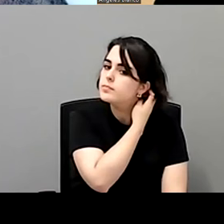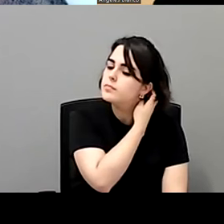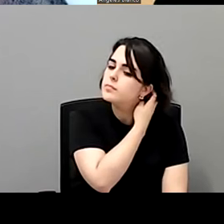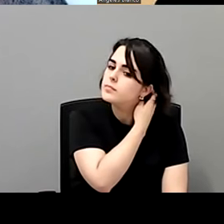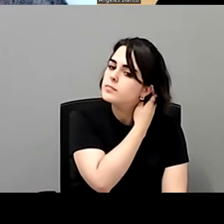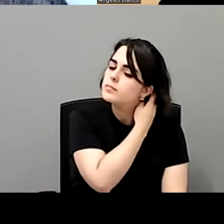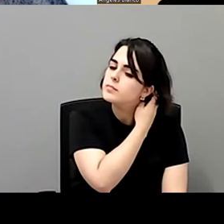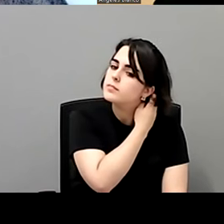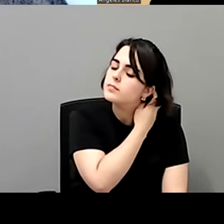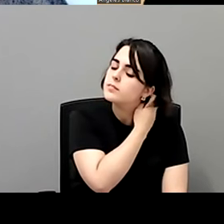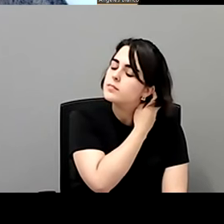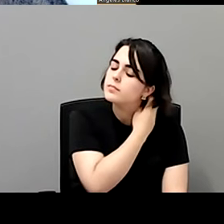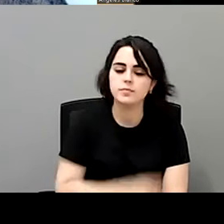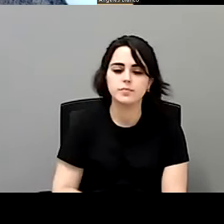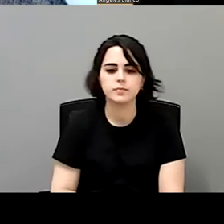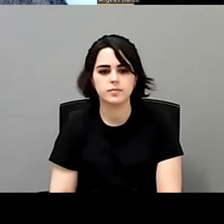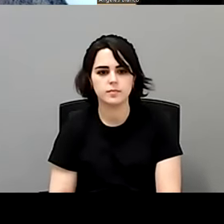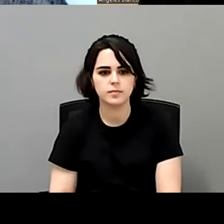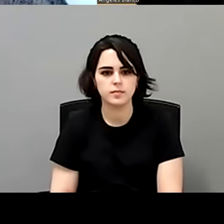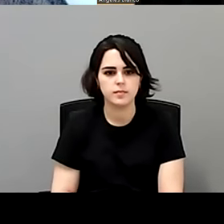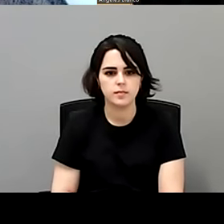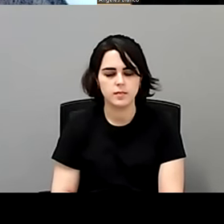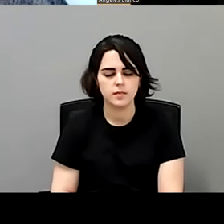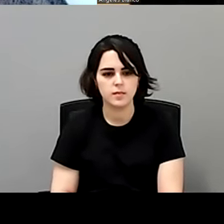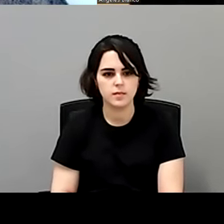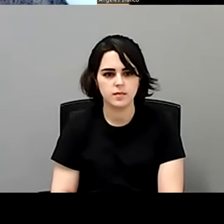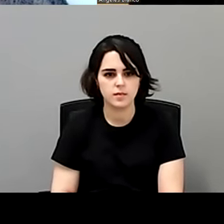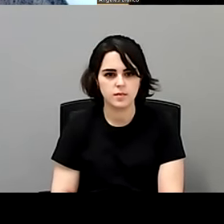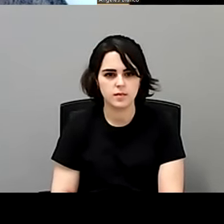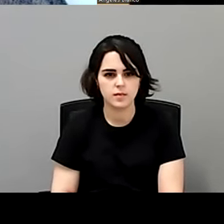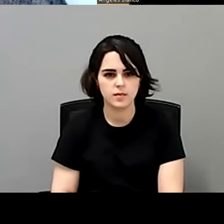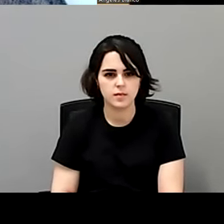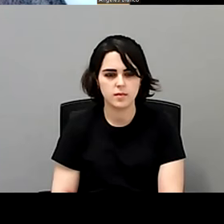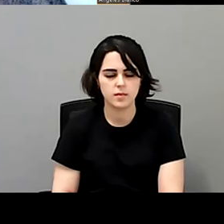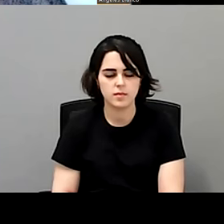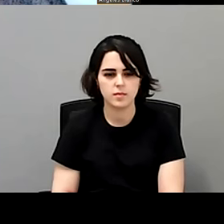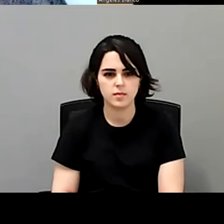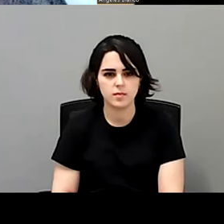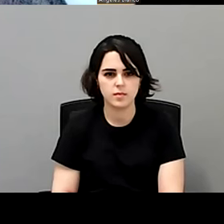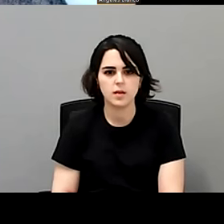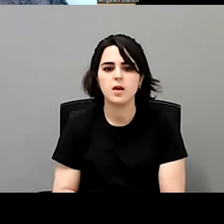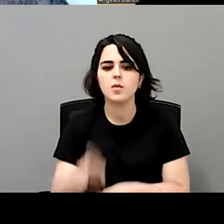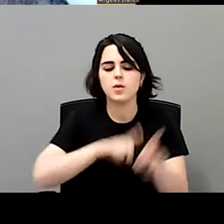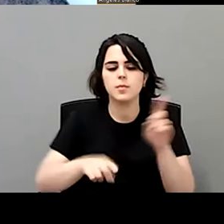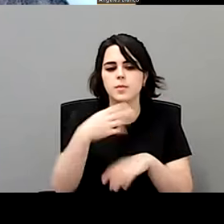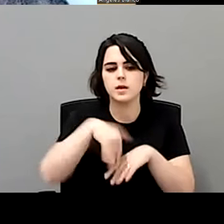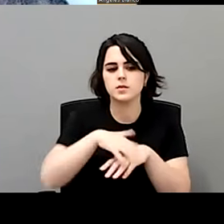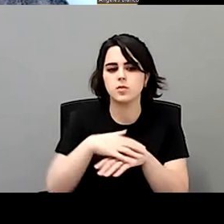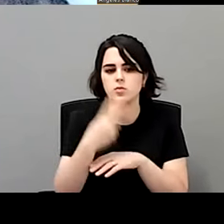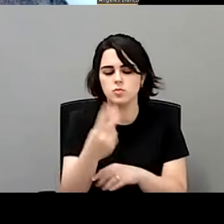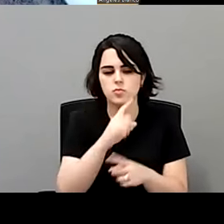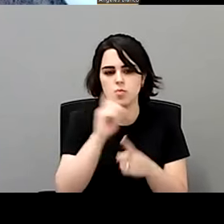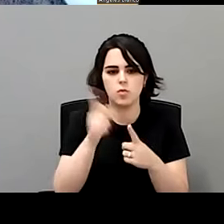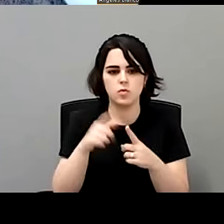¿eh? Hay dos problemas básicos. Por un lado, la asistencia personal, las